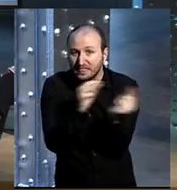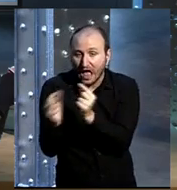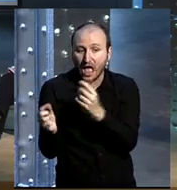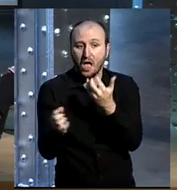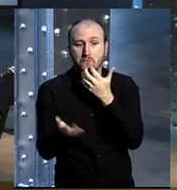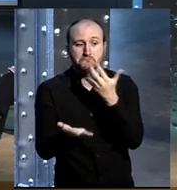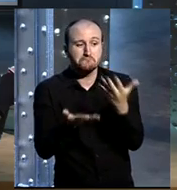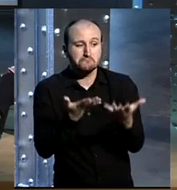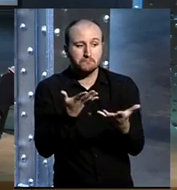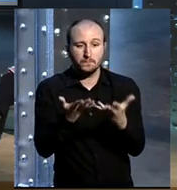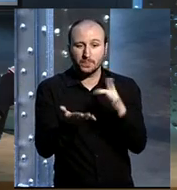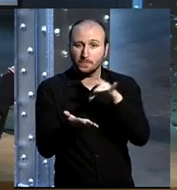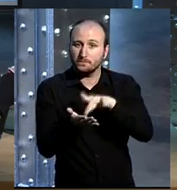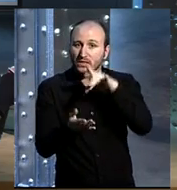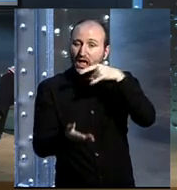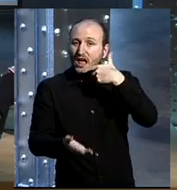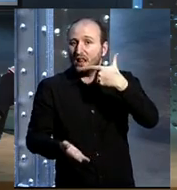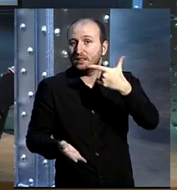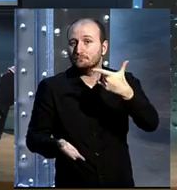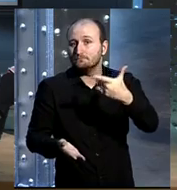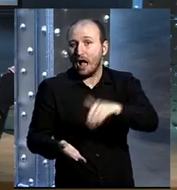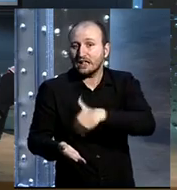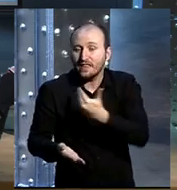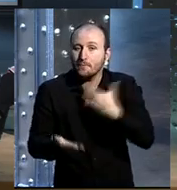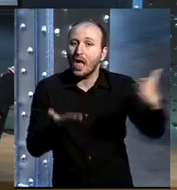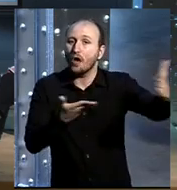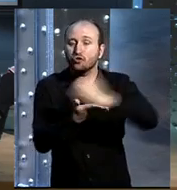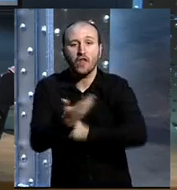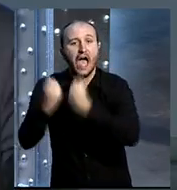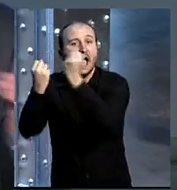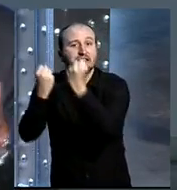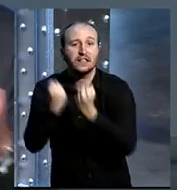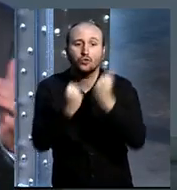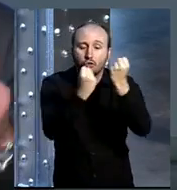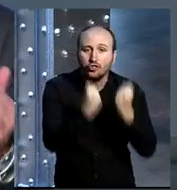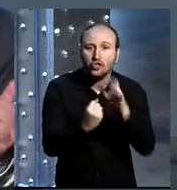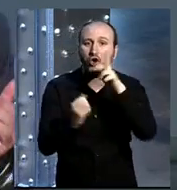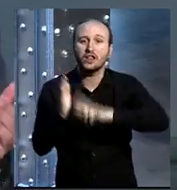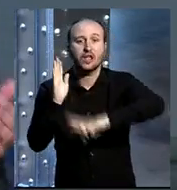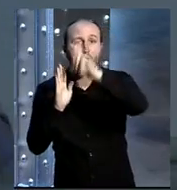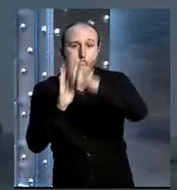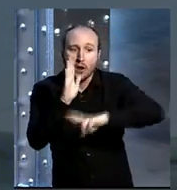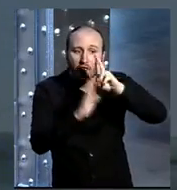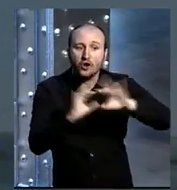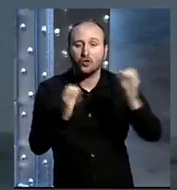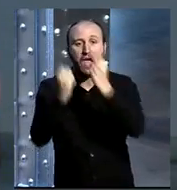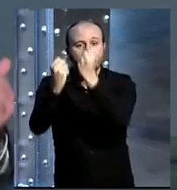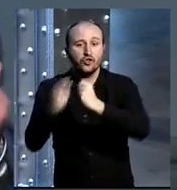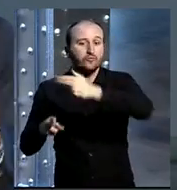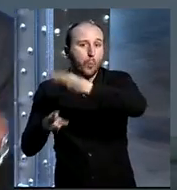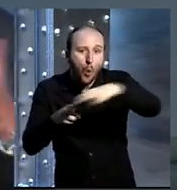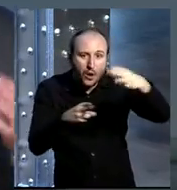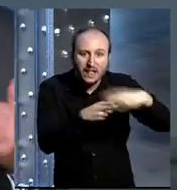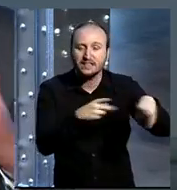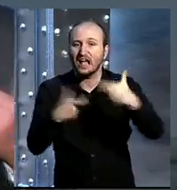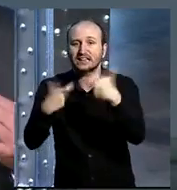multi-stakeholder, un debate en que la academia, las instituciones reguladoras, las instituciones políticas, el sector privado,